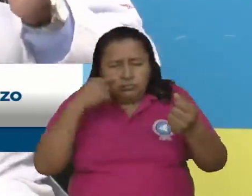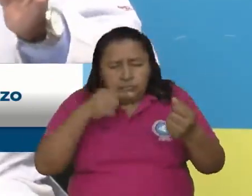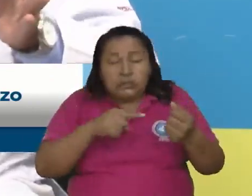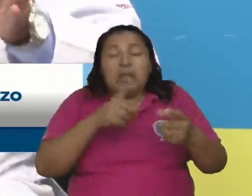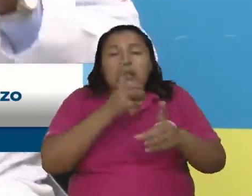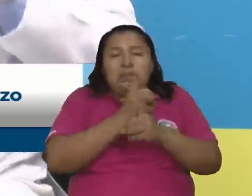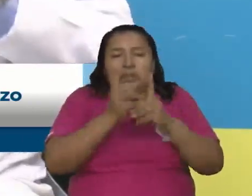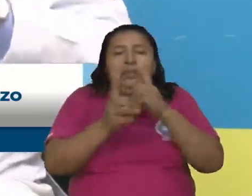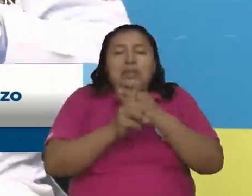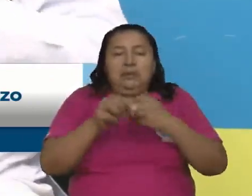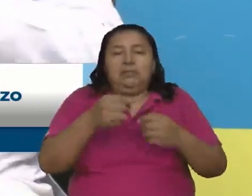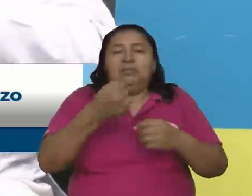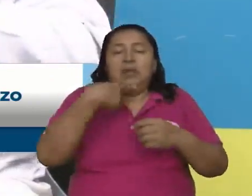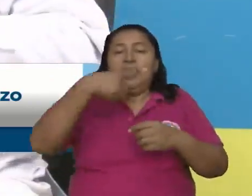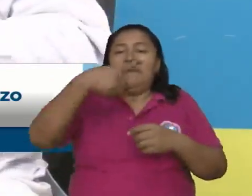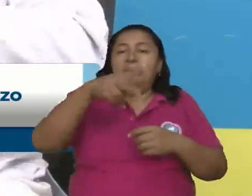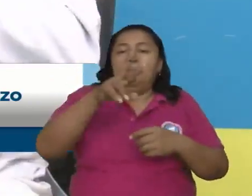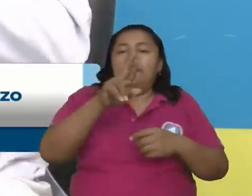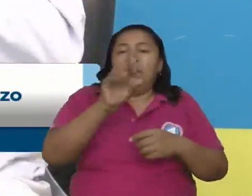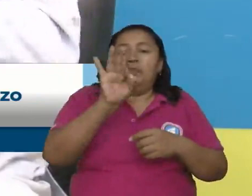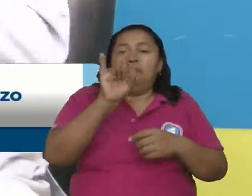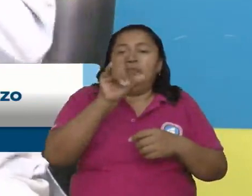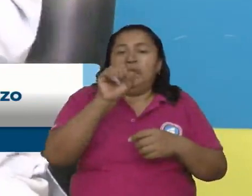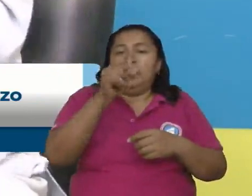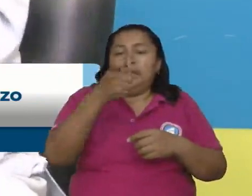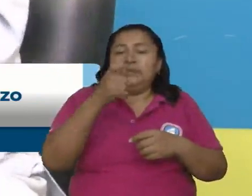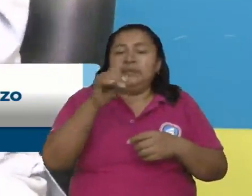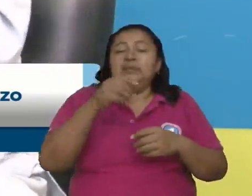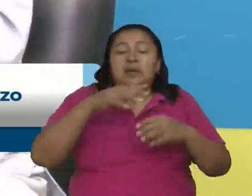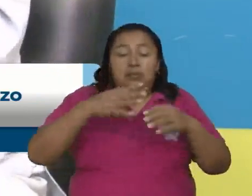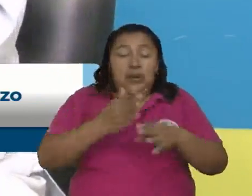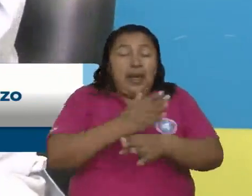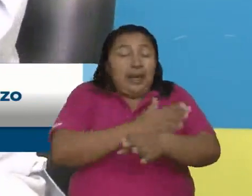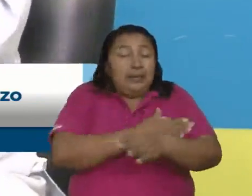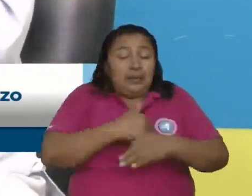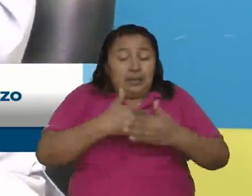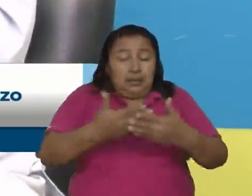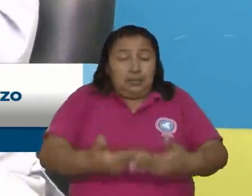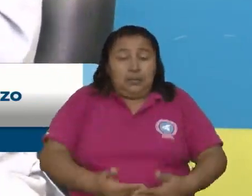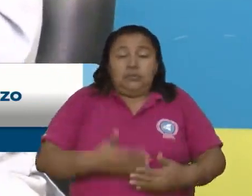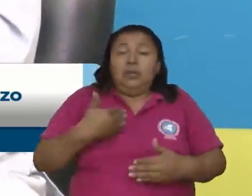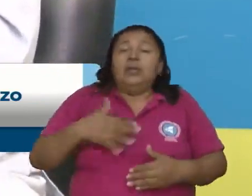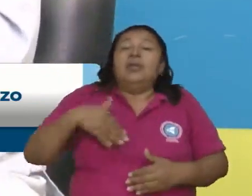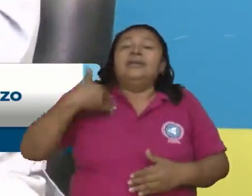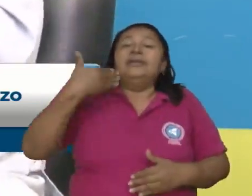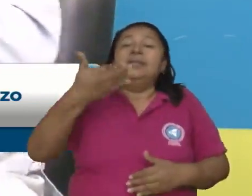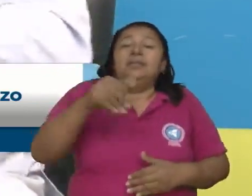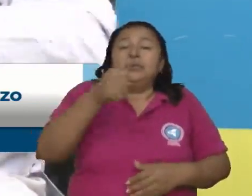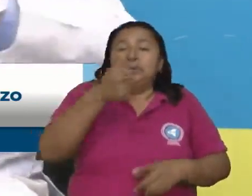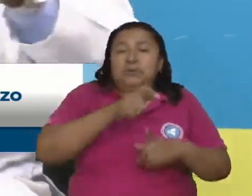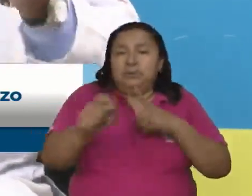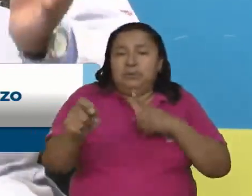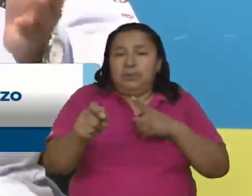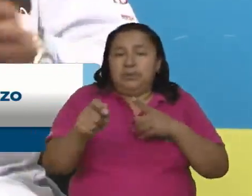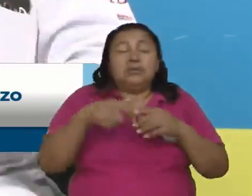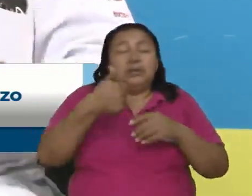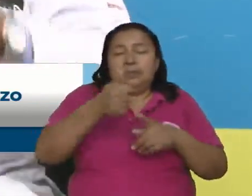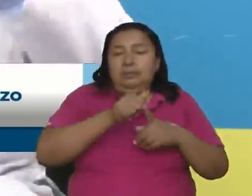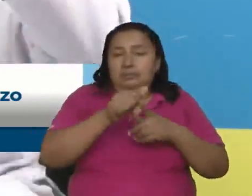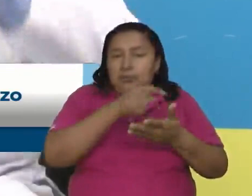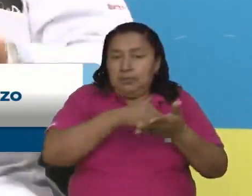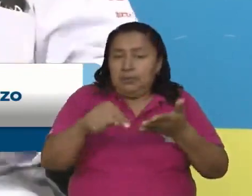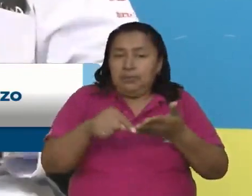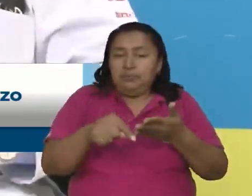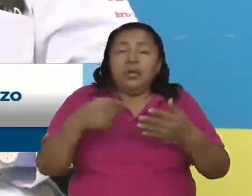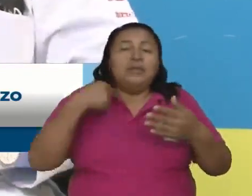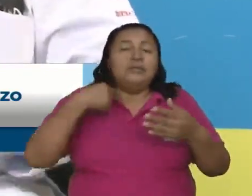de recibir profilaxis para la trombosis desde que se embarazan, hasta de 6 semanas después. Probablemente cuando hacemos